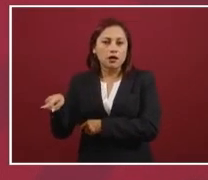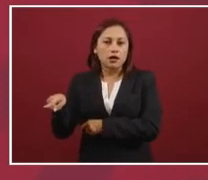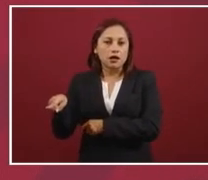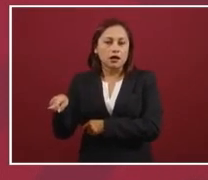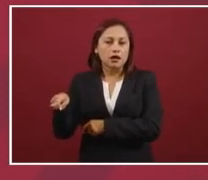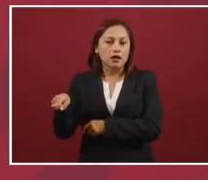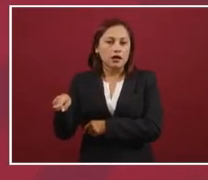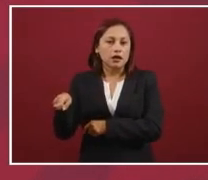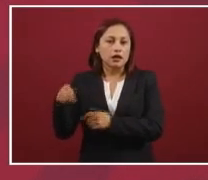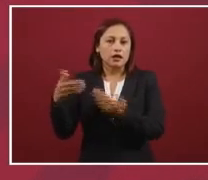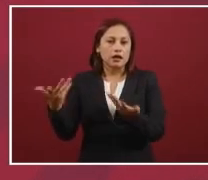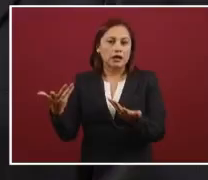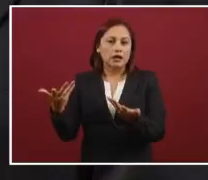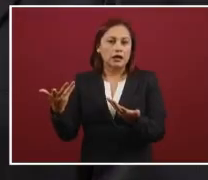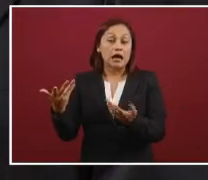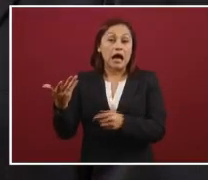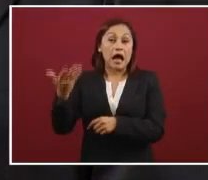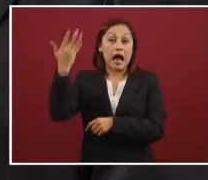era antes.